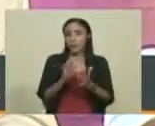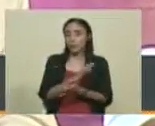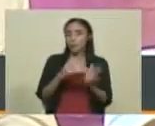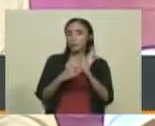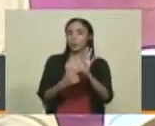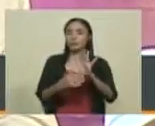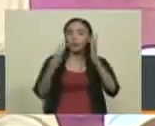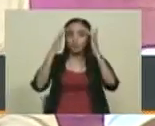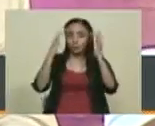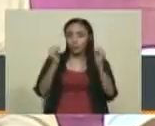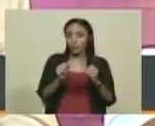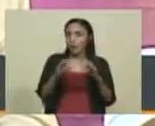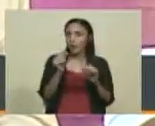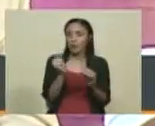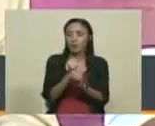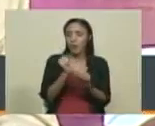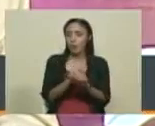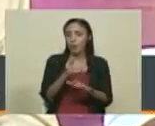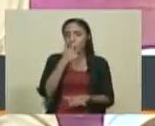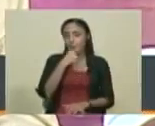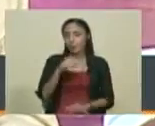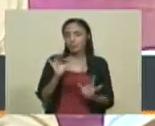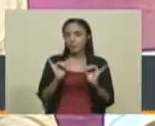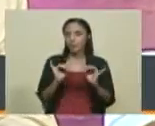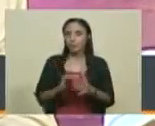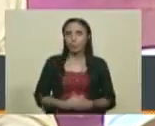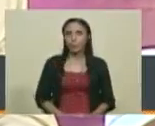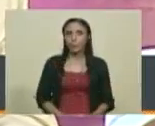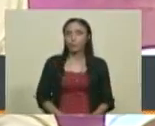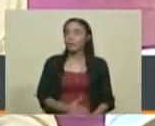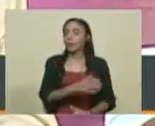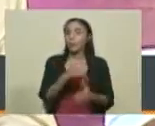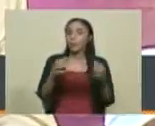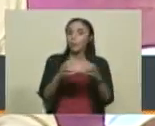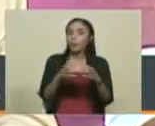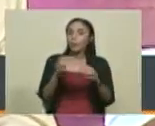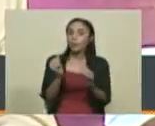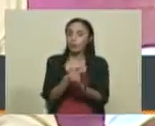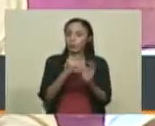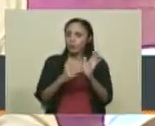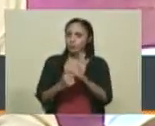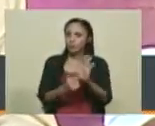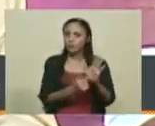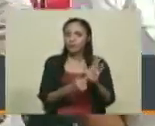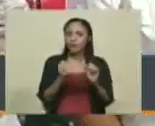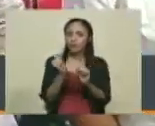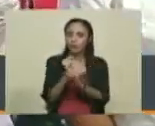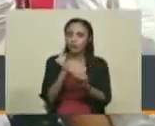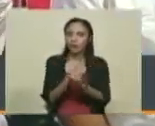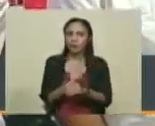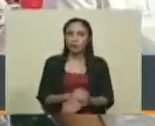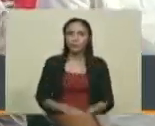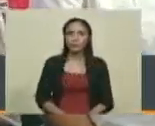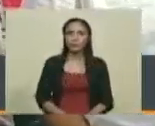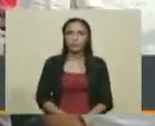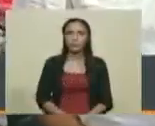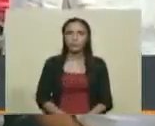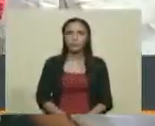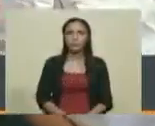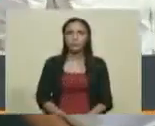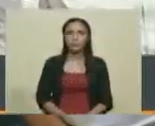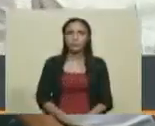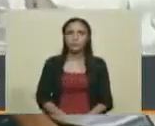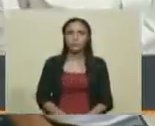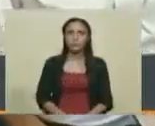sencillo. La clase obrera es el eje de esta jornada. La clase obrera es el eje